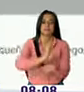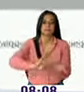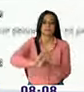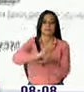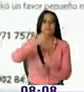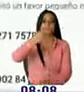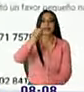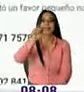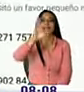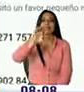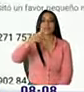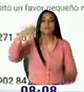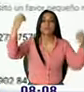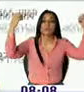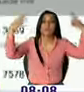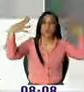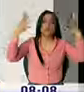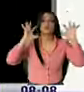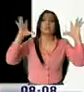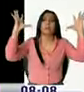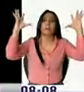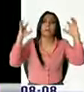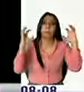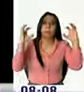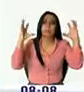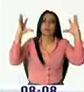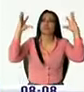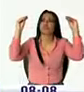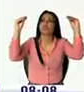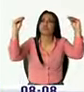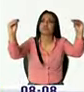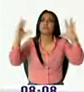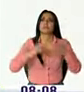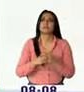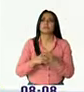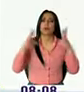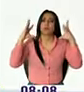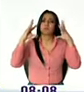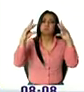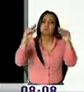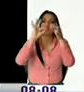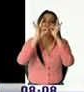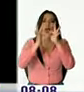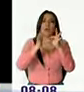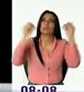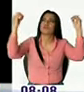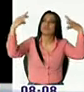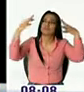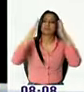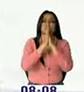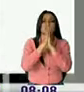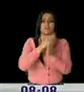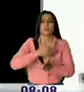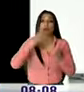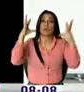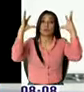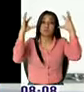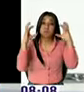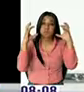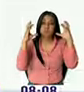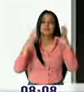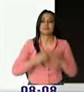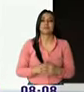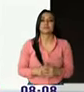luz. Así está en la ciudad de Gatazo. Qué barbaridad. Miren, que les arreglen las luminarias, no sean malitos. La oscuridad está terrible,